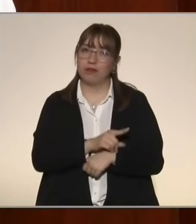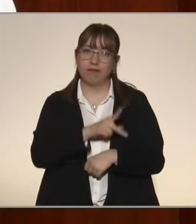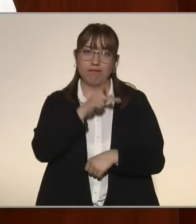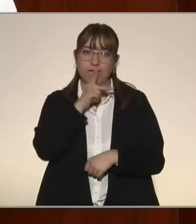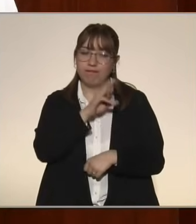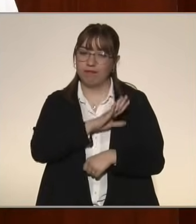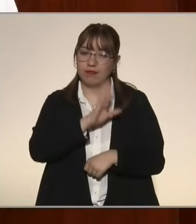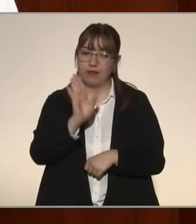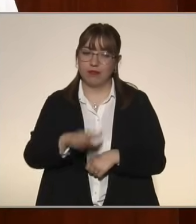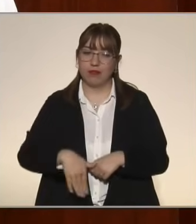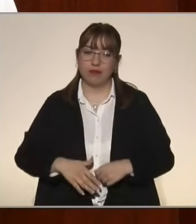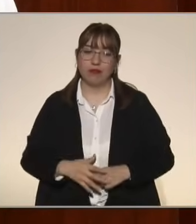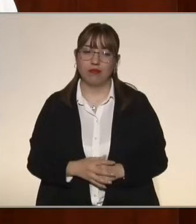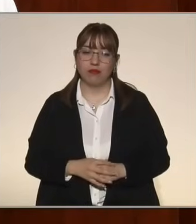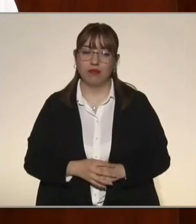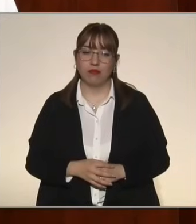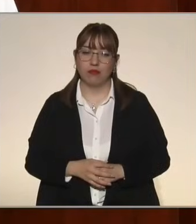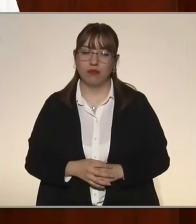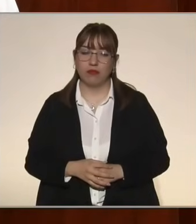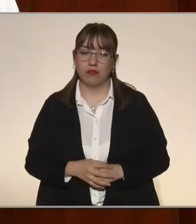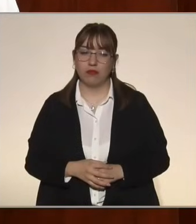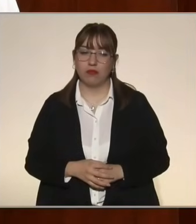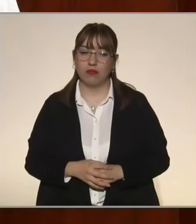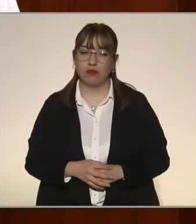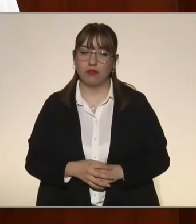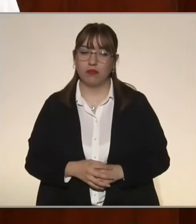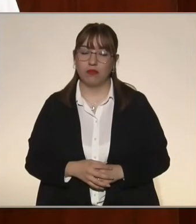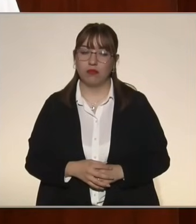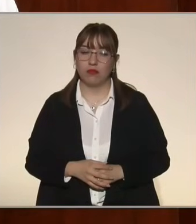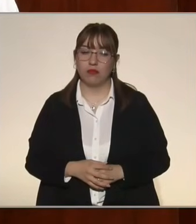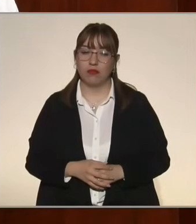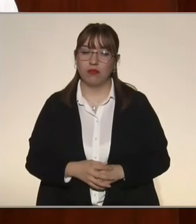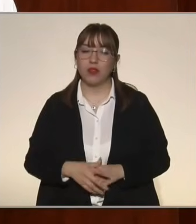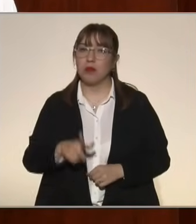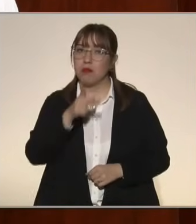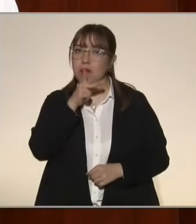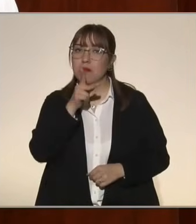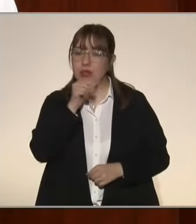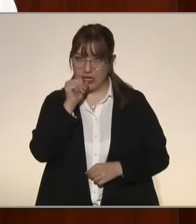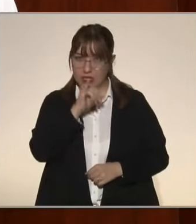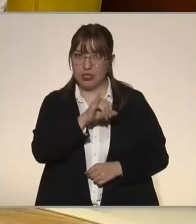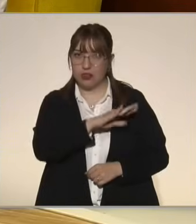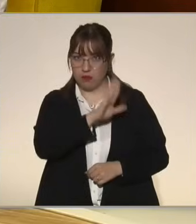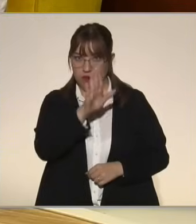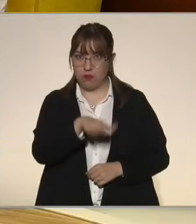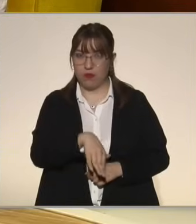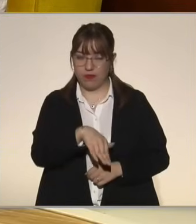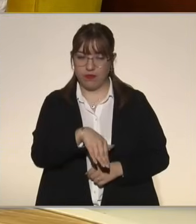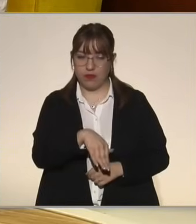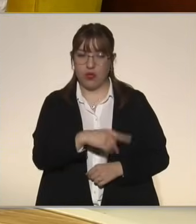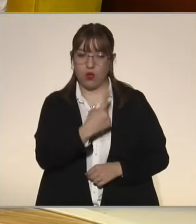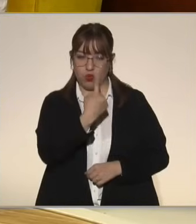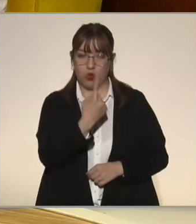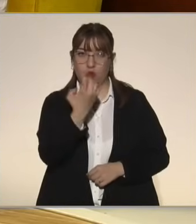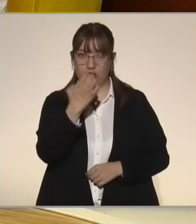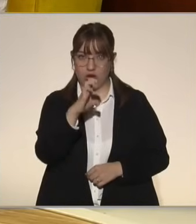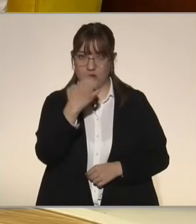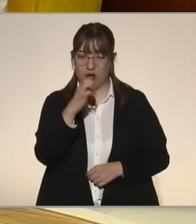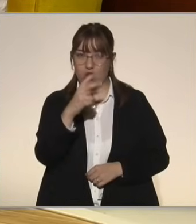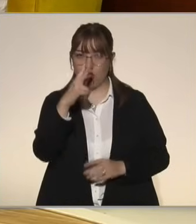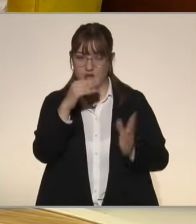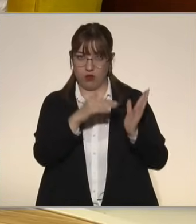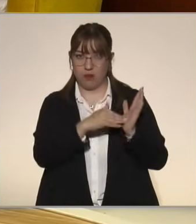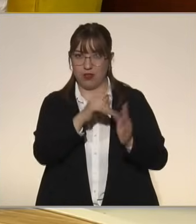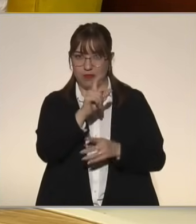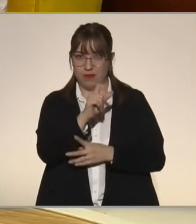falleciera. Efectivamente, mi papá fallece el 1 de enero del 2020. En fechas